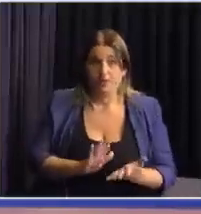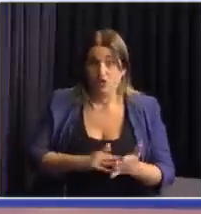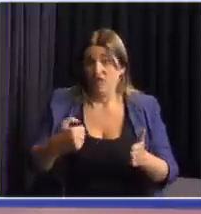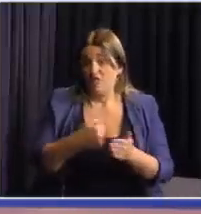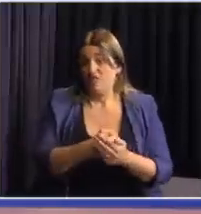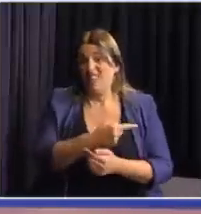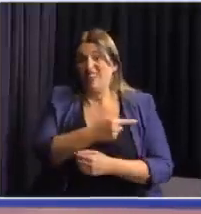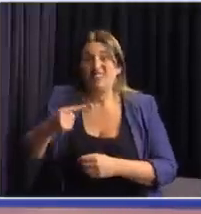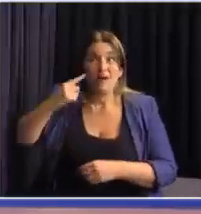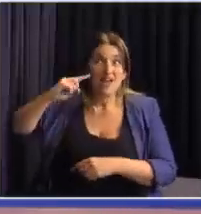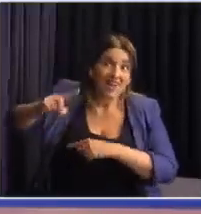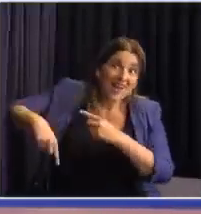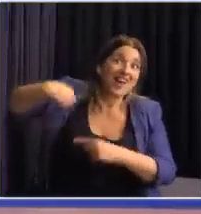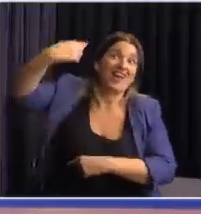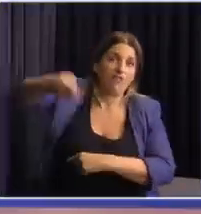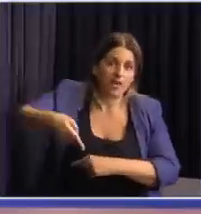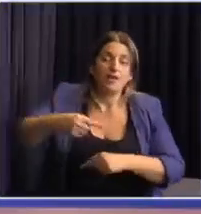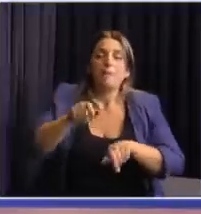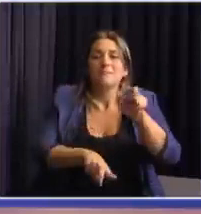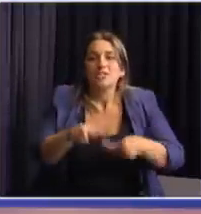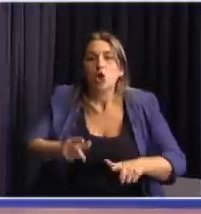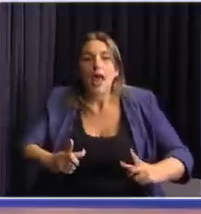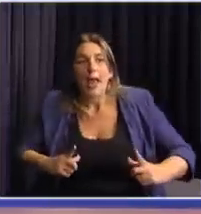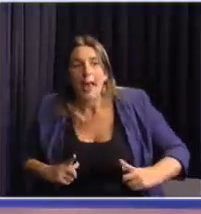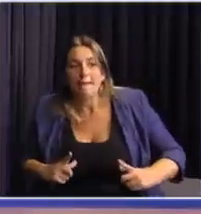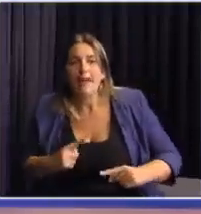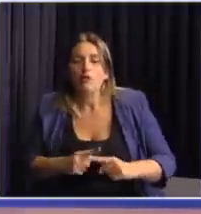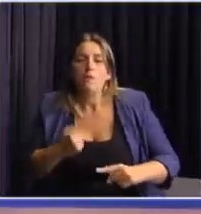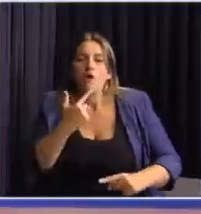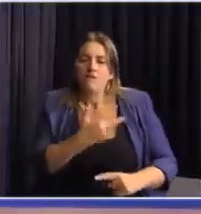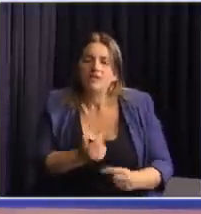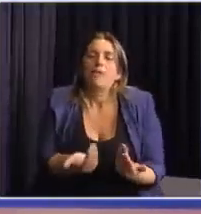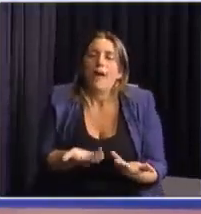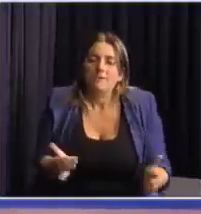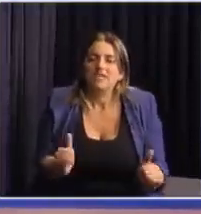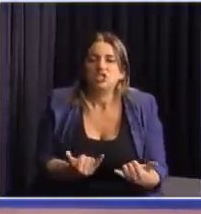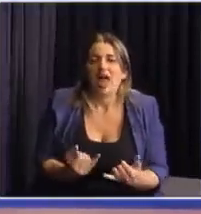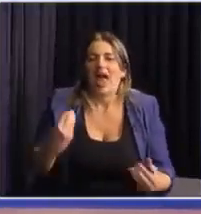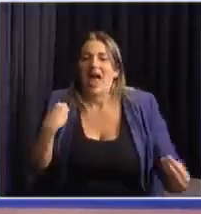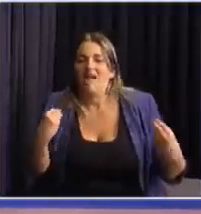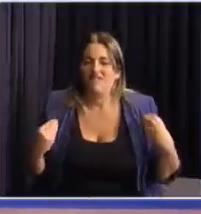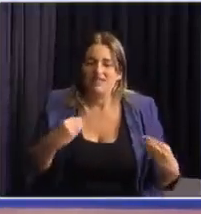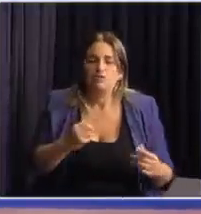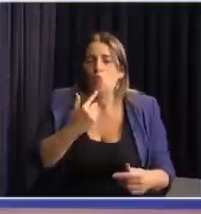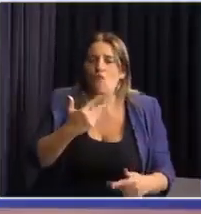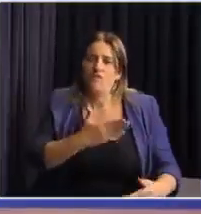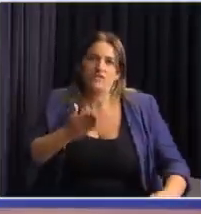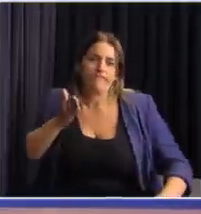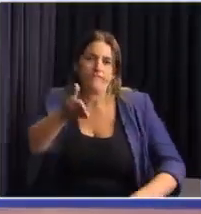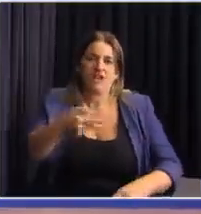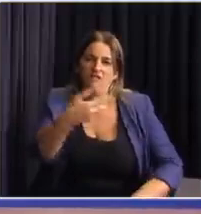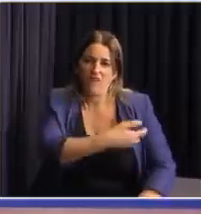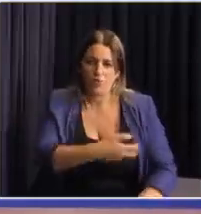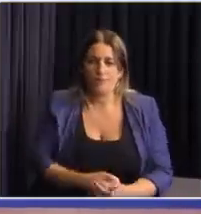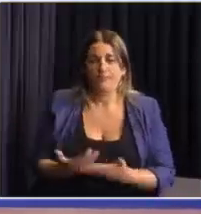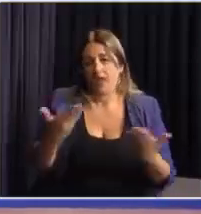semana que viene, a la gente que está en lista de espera se le va a empezar a agendar una fecha para su vacunación.